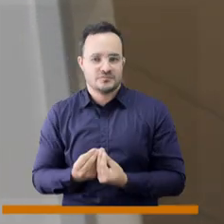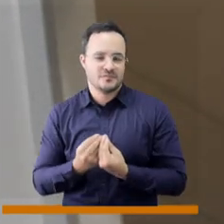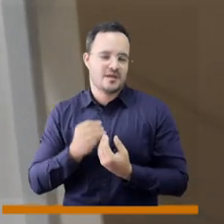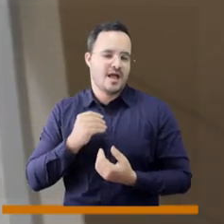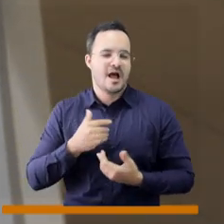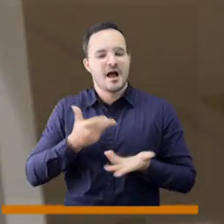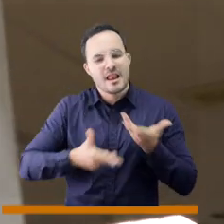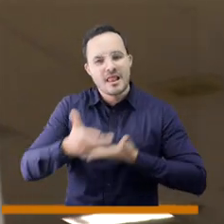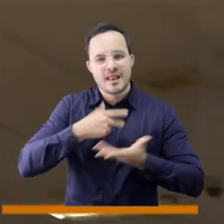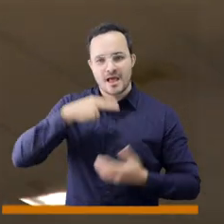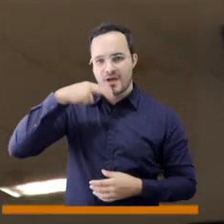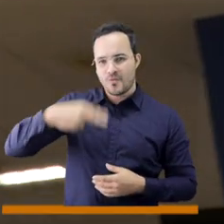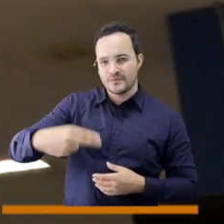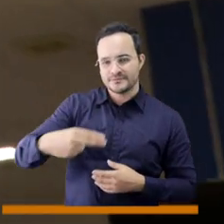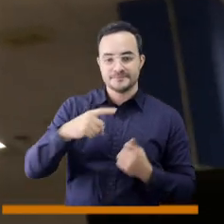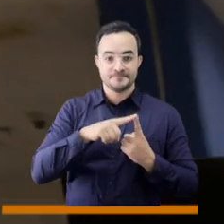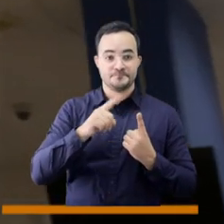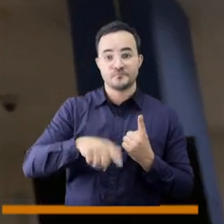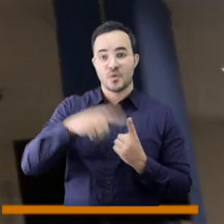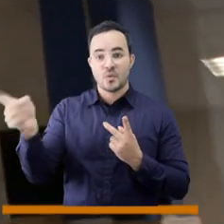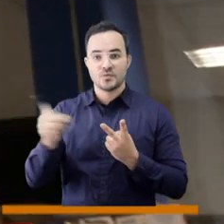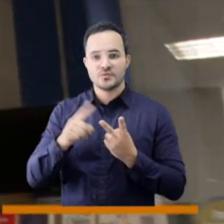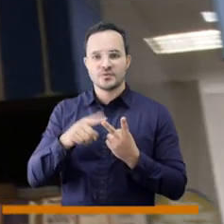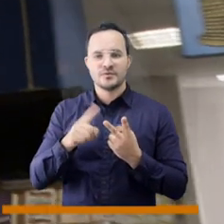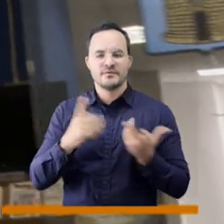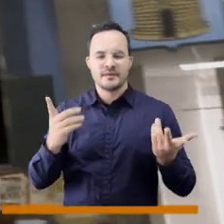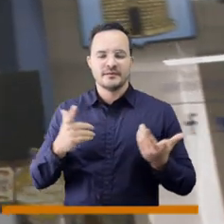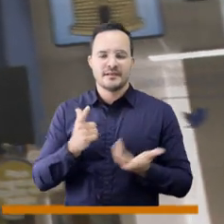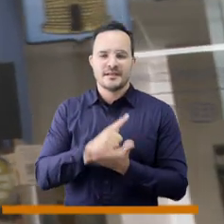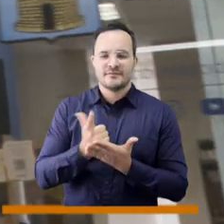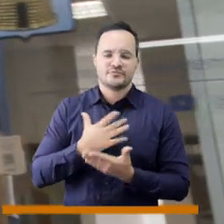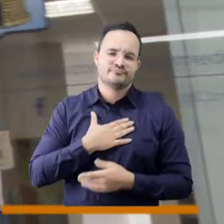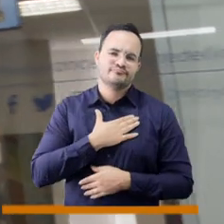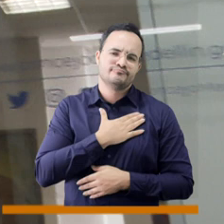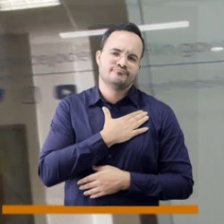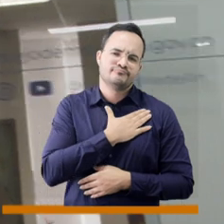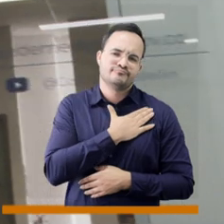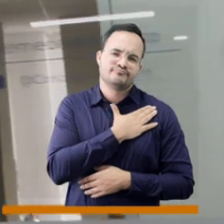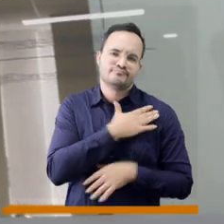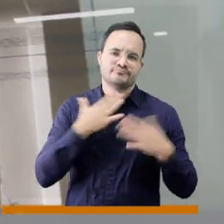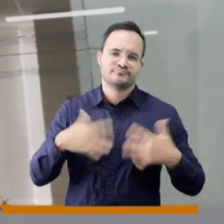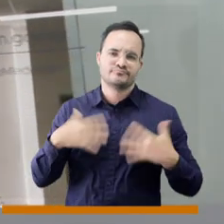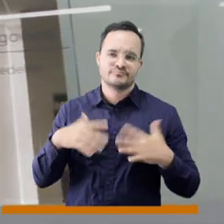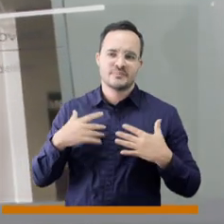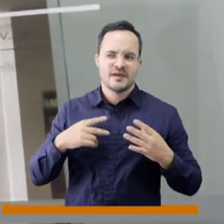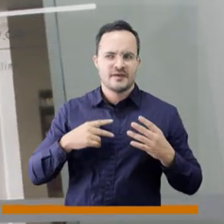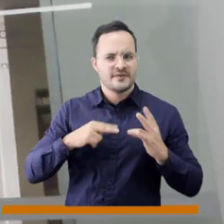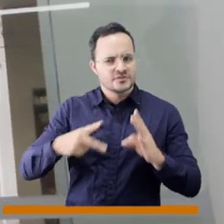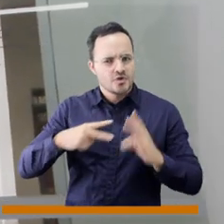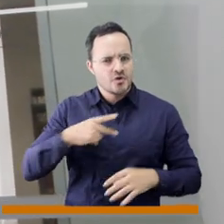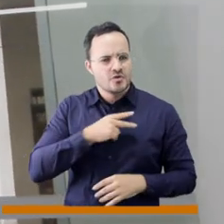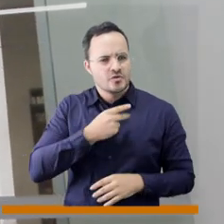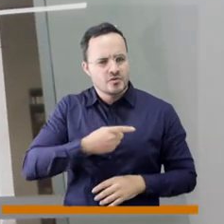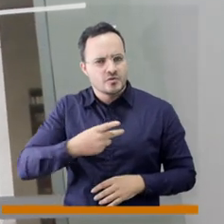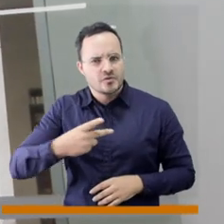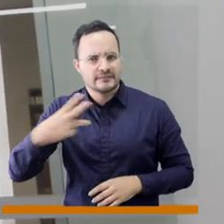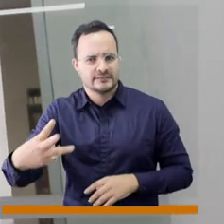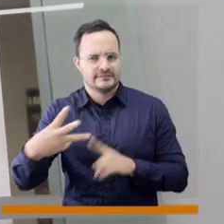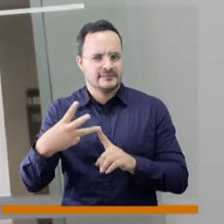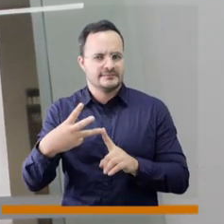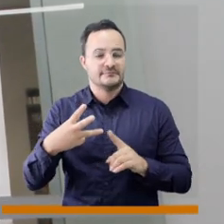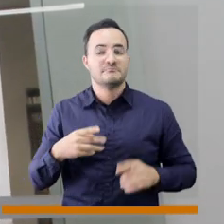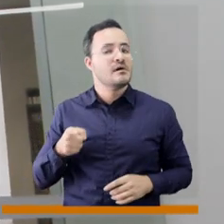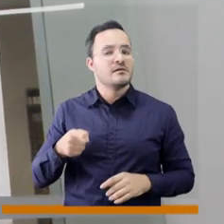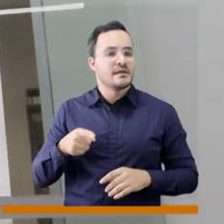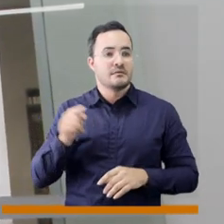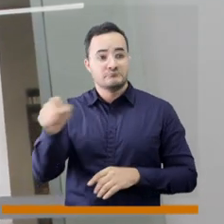También tenemos un evento que hacemos que se llama Enamórate de los libros, que ya también sería su tercera versión. Este